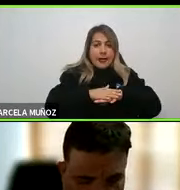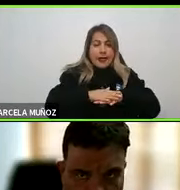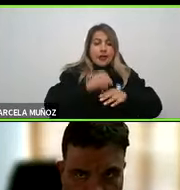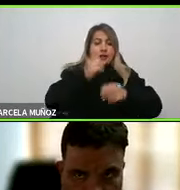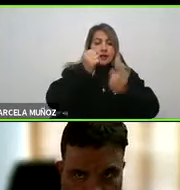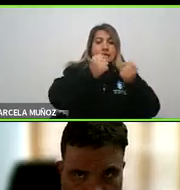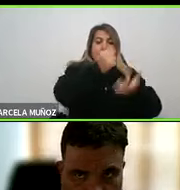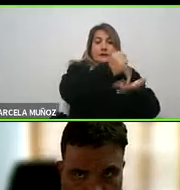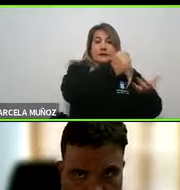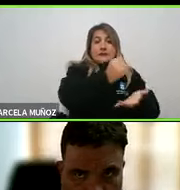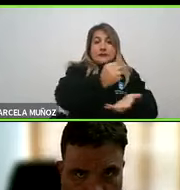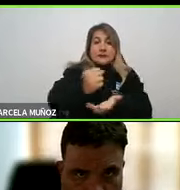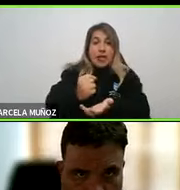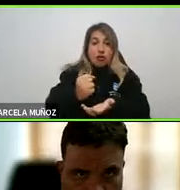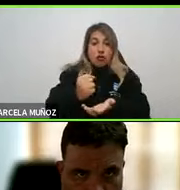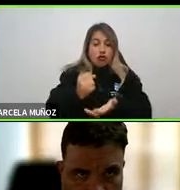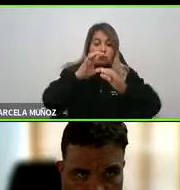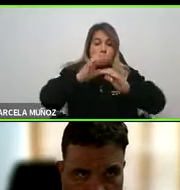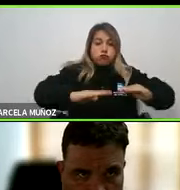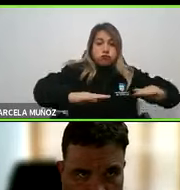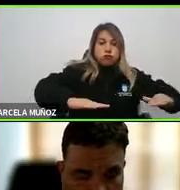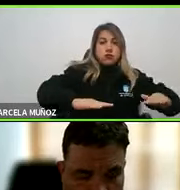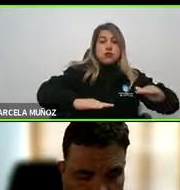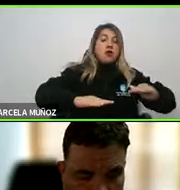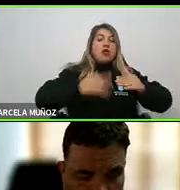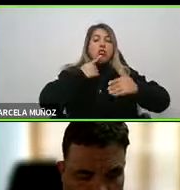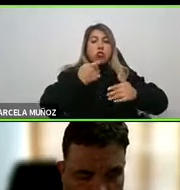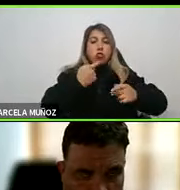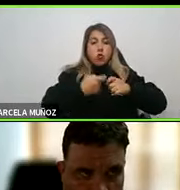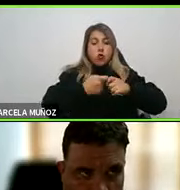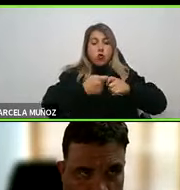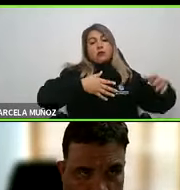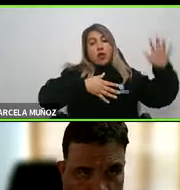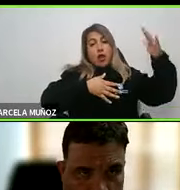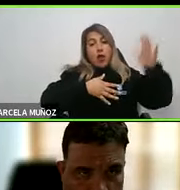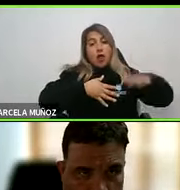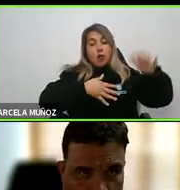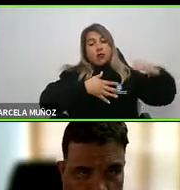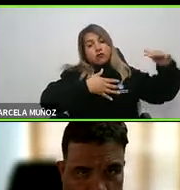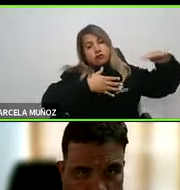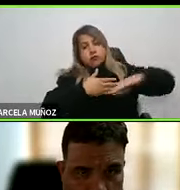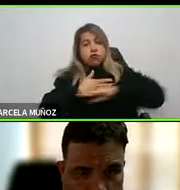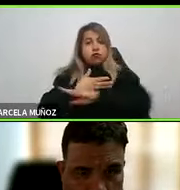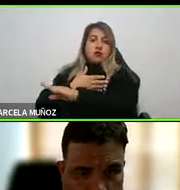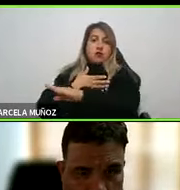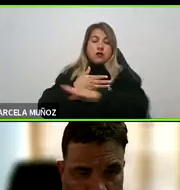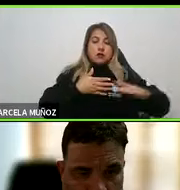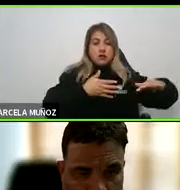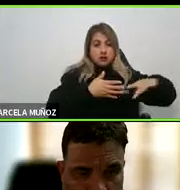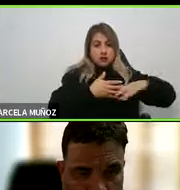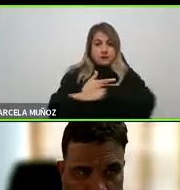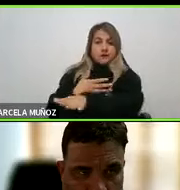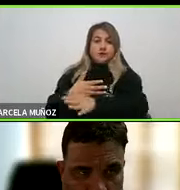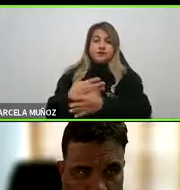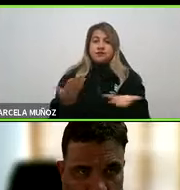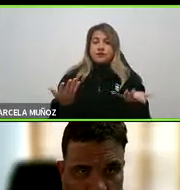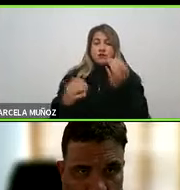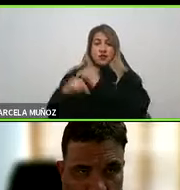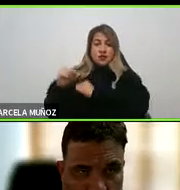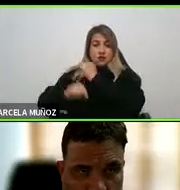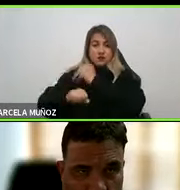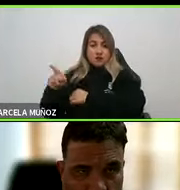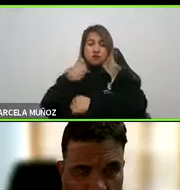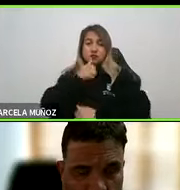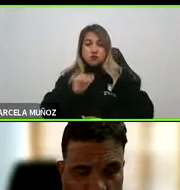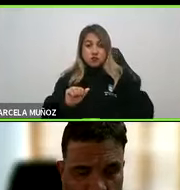son irresponsabilidad de unos pocos. Y lo mismo digo, vuelvo a recalcar, que existe algún tema, alguna medida de parte de la constructora que se encuentra aquí en 600